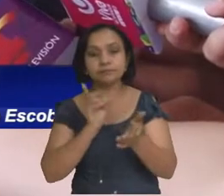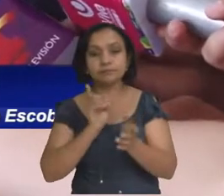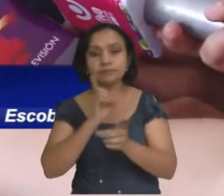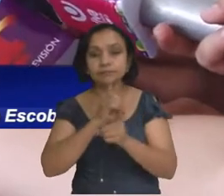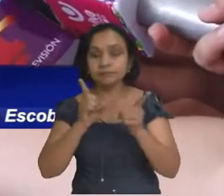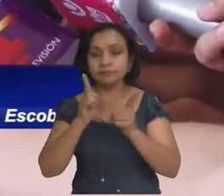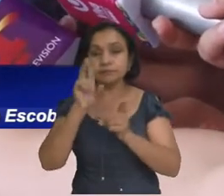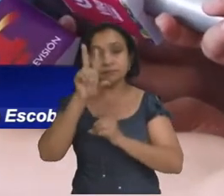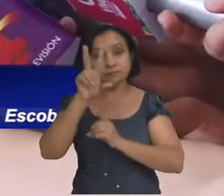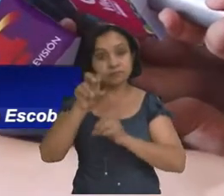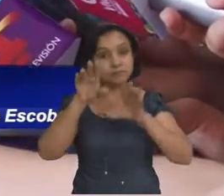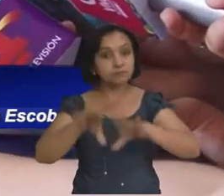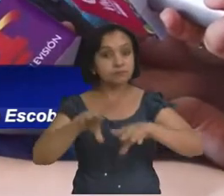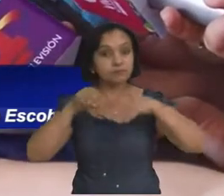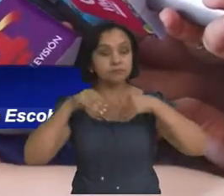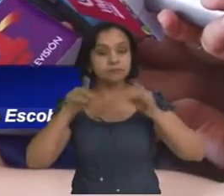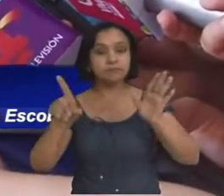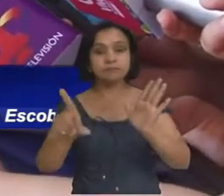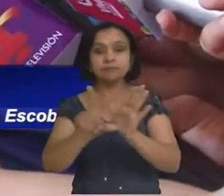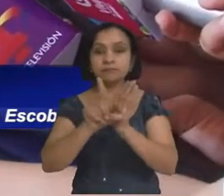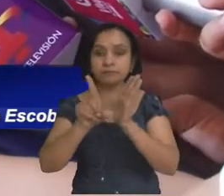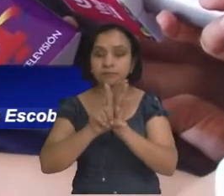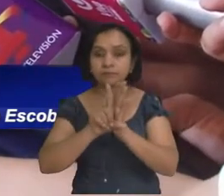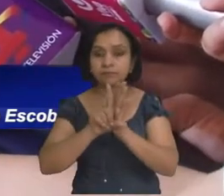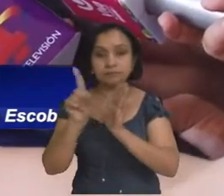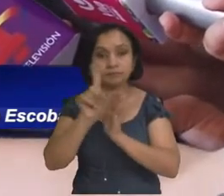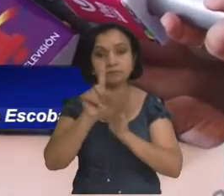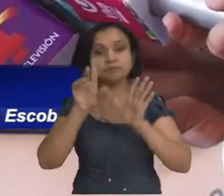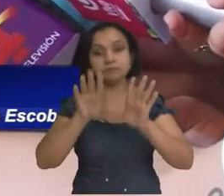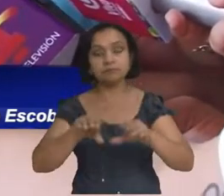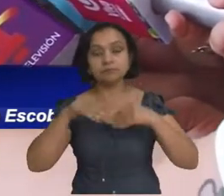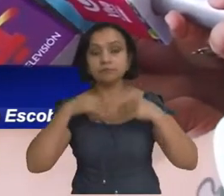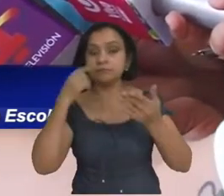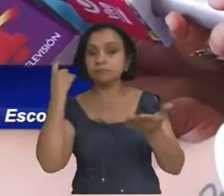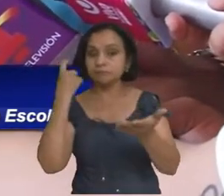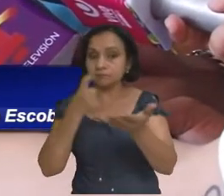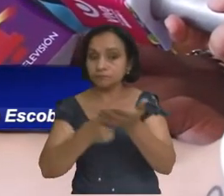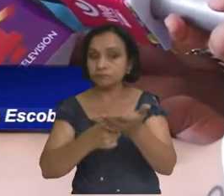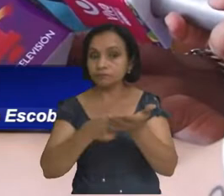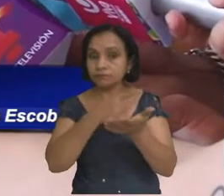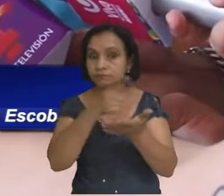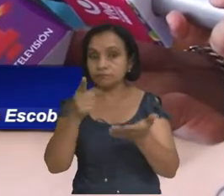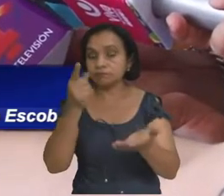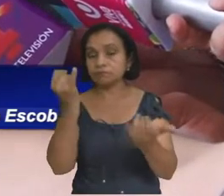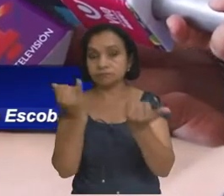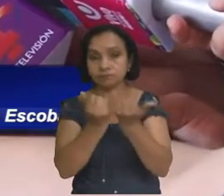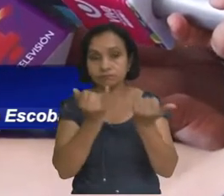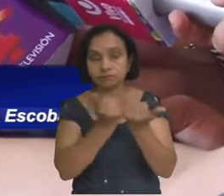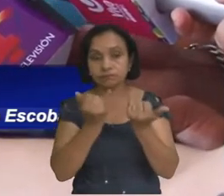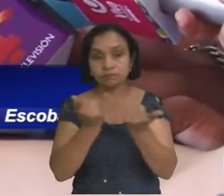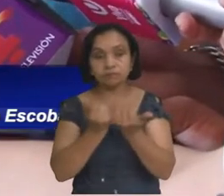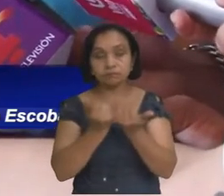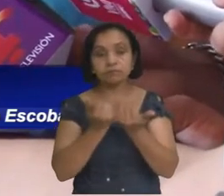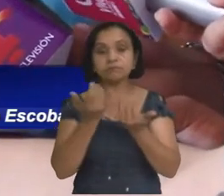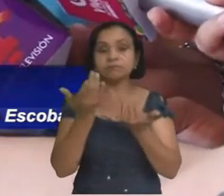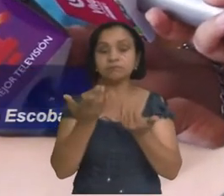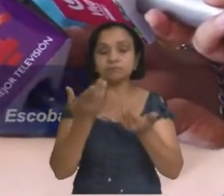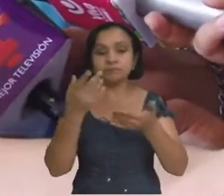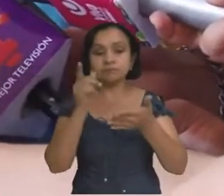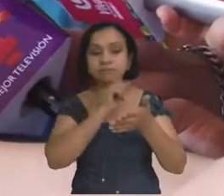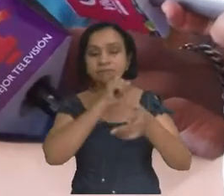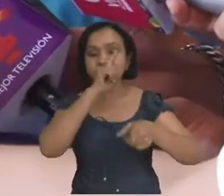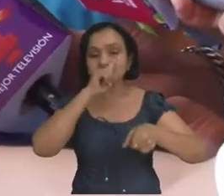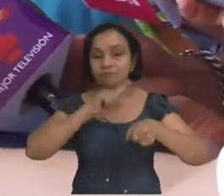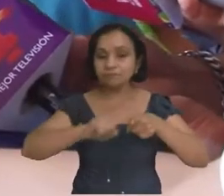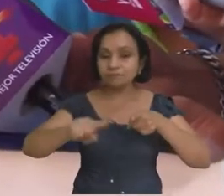se niegue, recordemos que la ley dice que si no lo aplica hay una multa equivalente, ¿verdad?, a su planilla de pago,